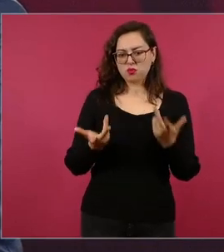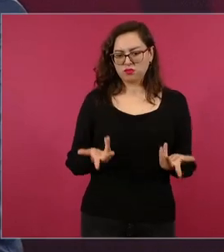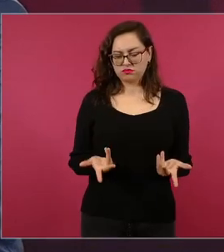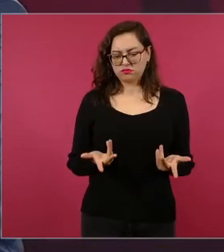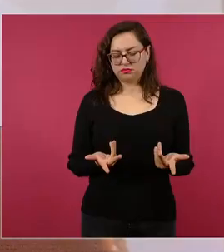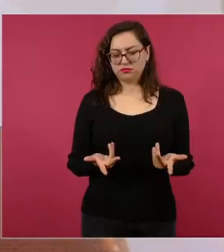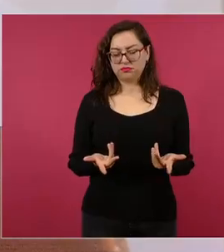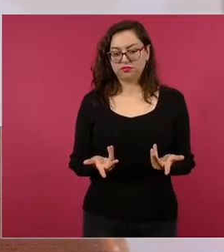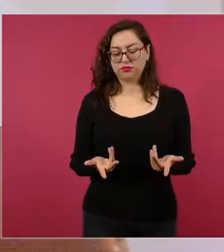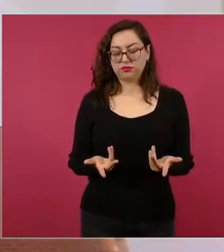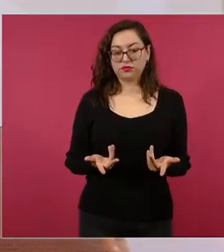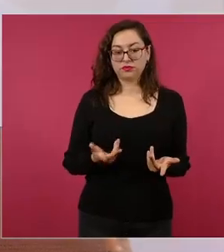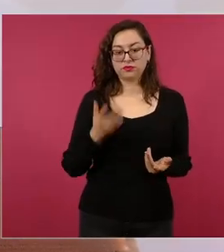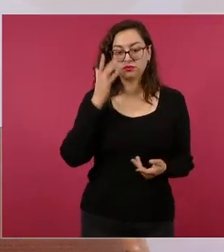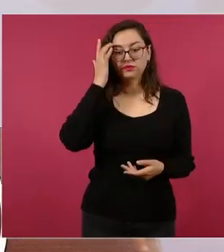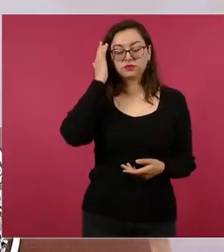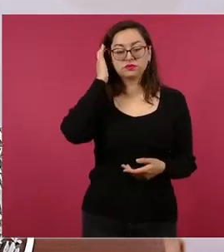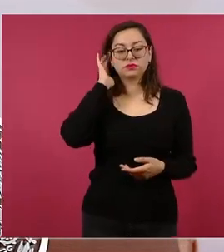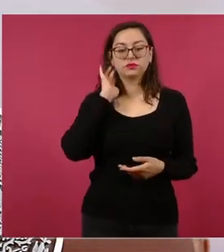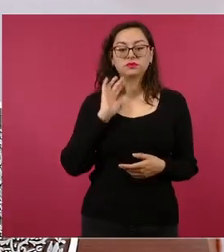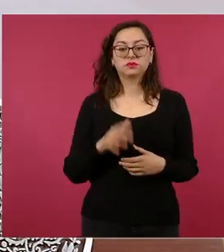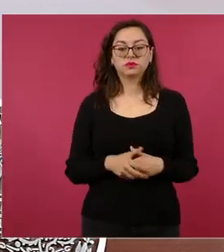Cuando estaba la elección,